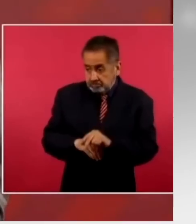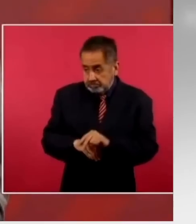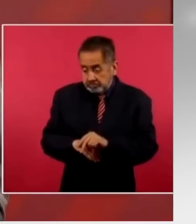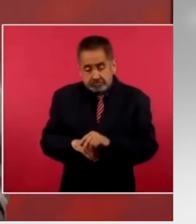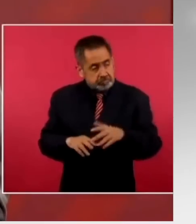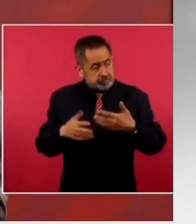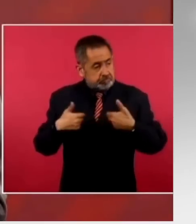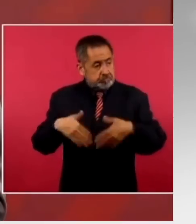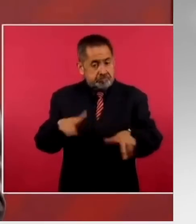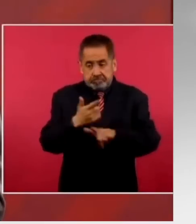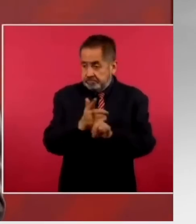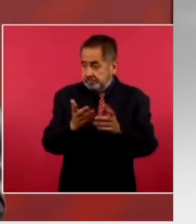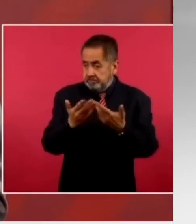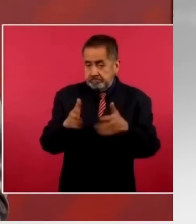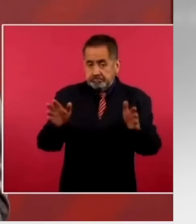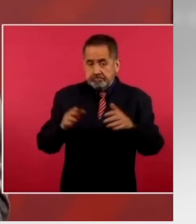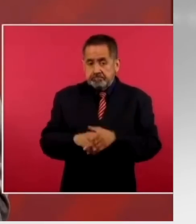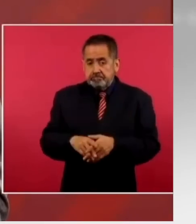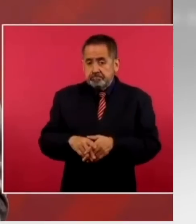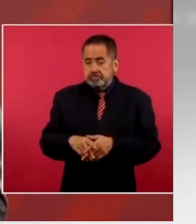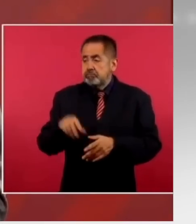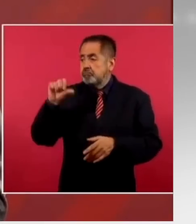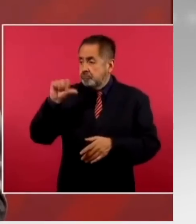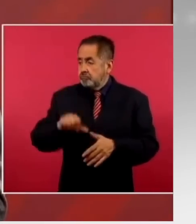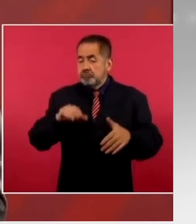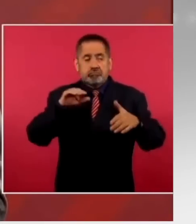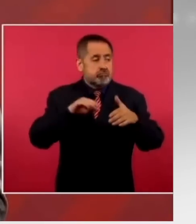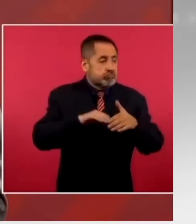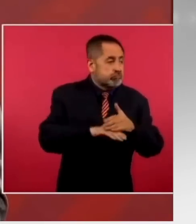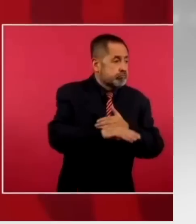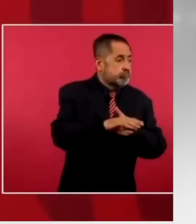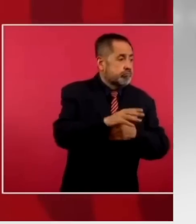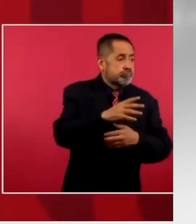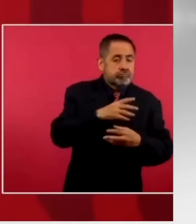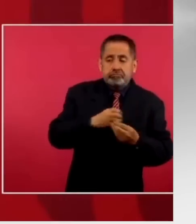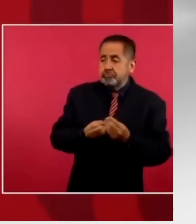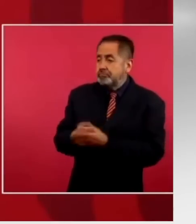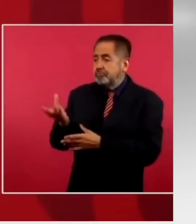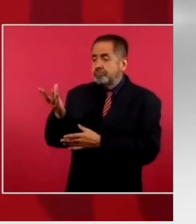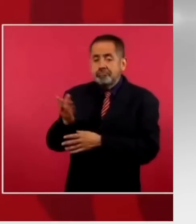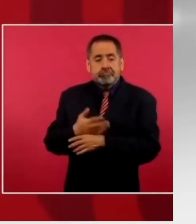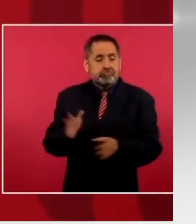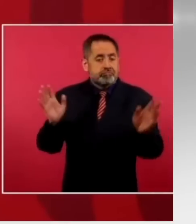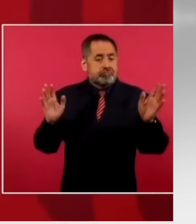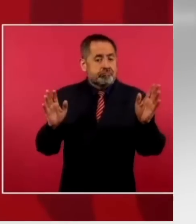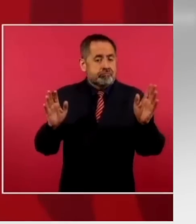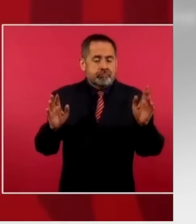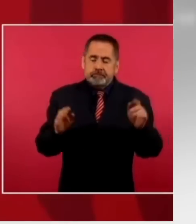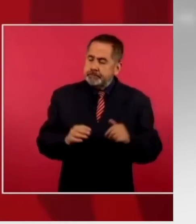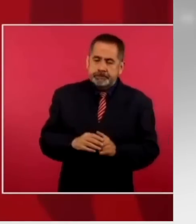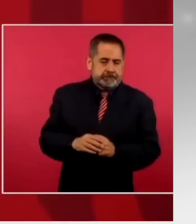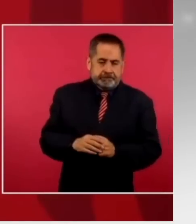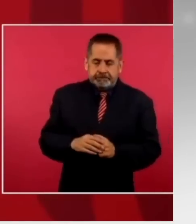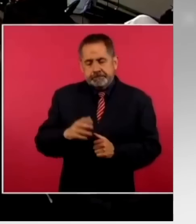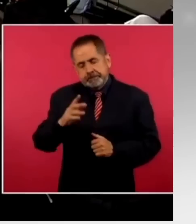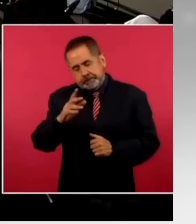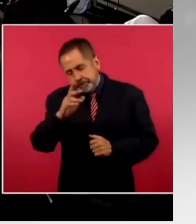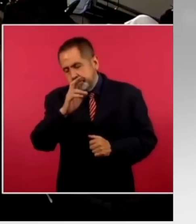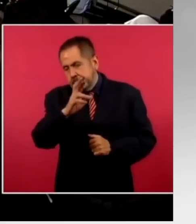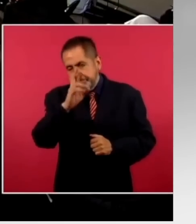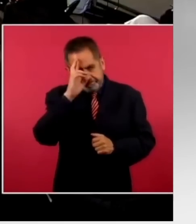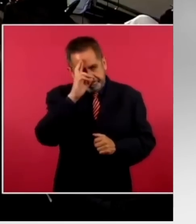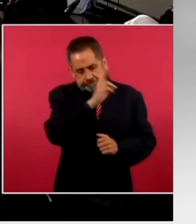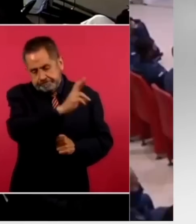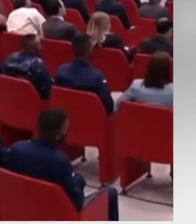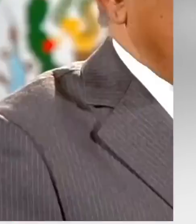sin pruebas y solo con base a acusaciones inventadas. Si alguien cree que exagero, es lo que está haciendo